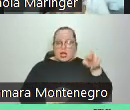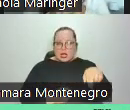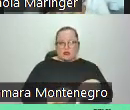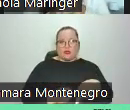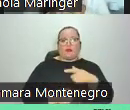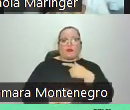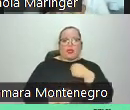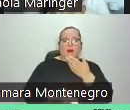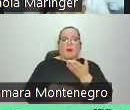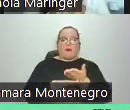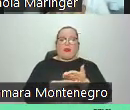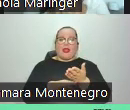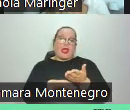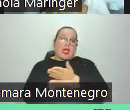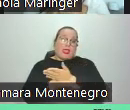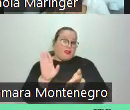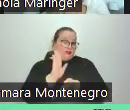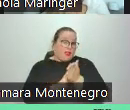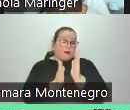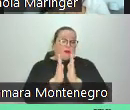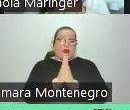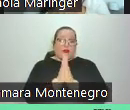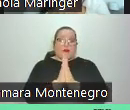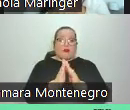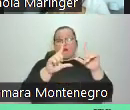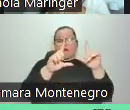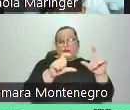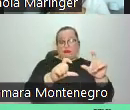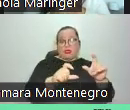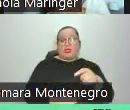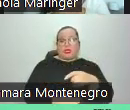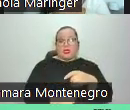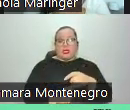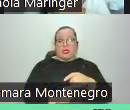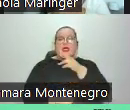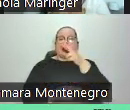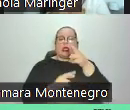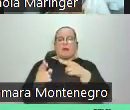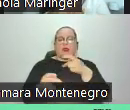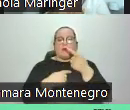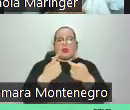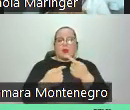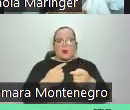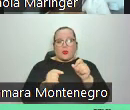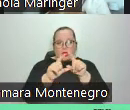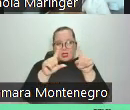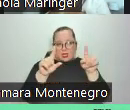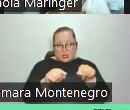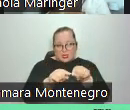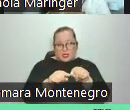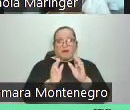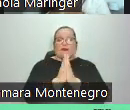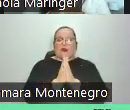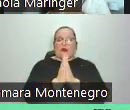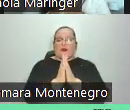Queremos pedirles, antes de que se vayan, es fundamental para nosotros que respondan una pregunta que les vamos a dejar el link en el